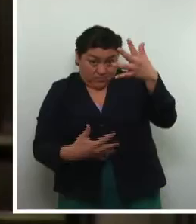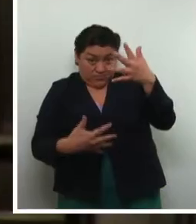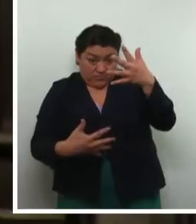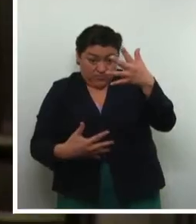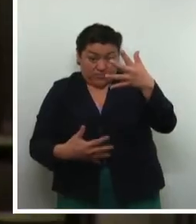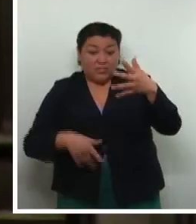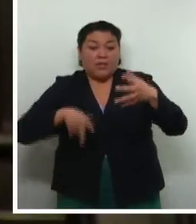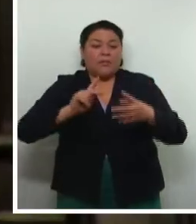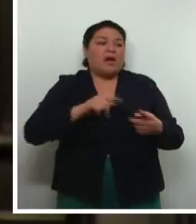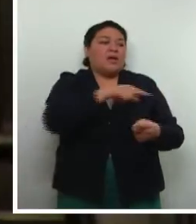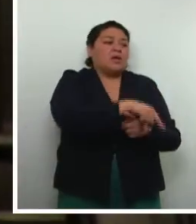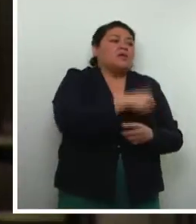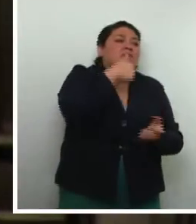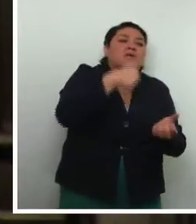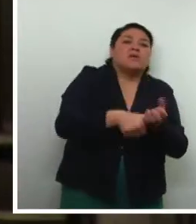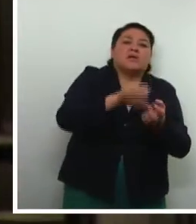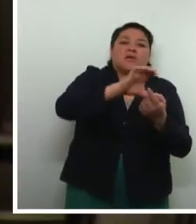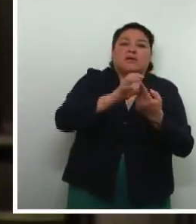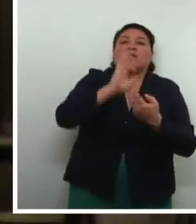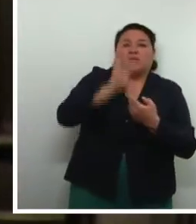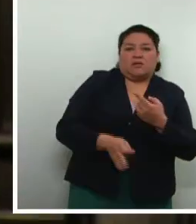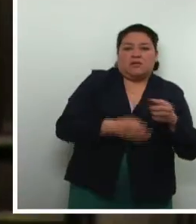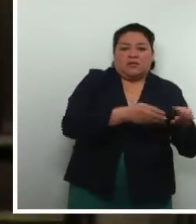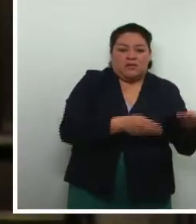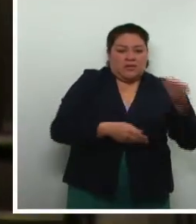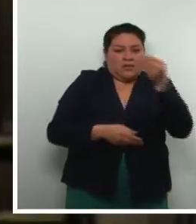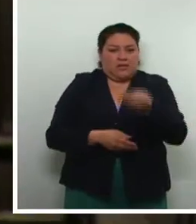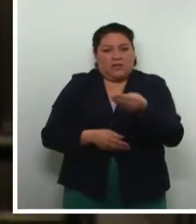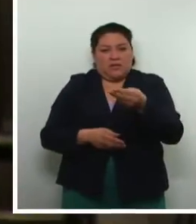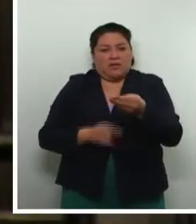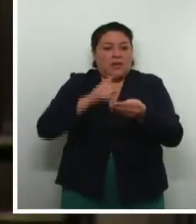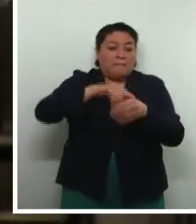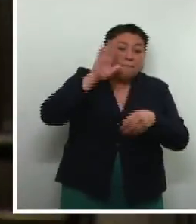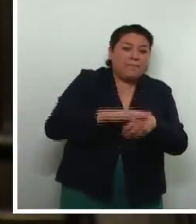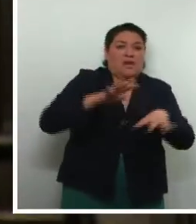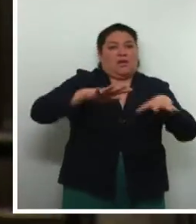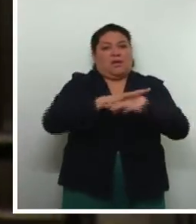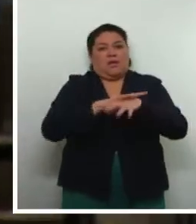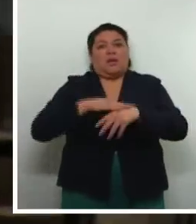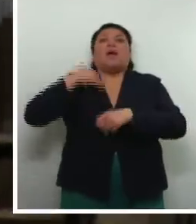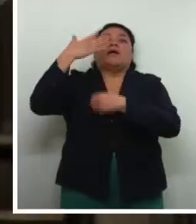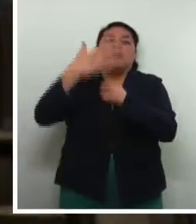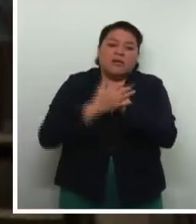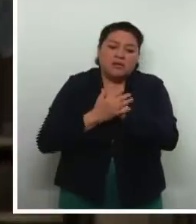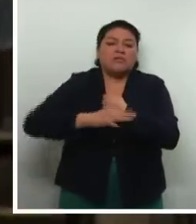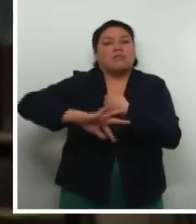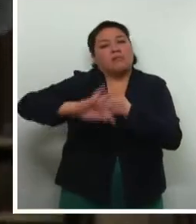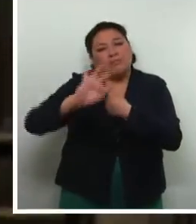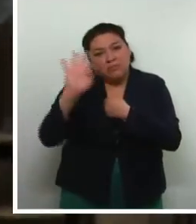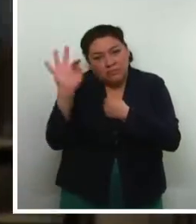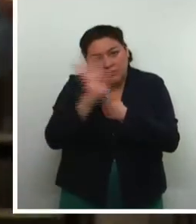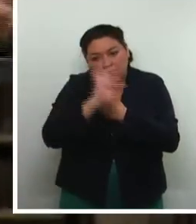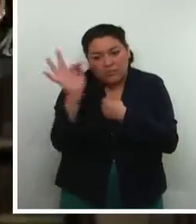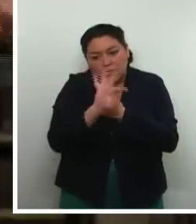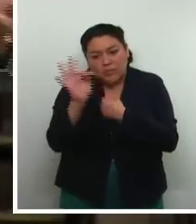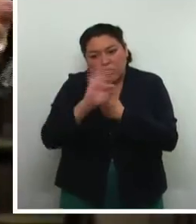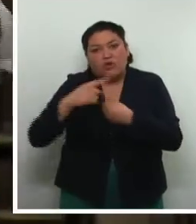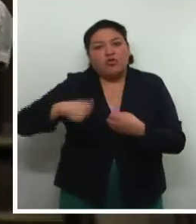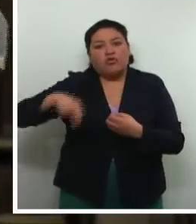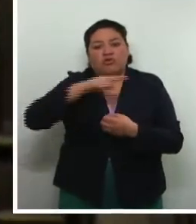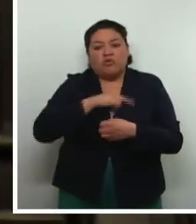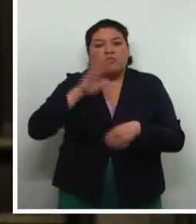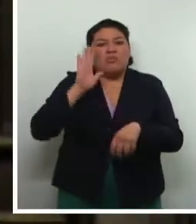es dictamen sobre dictamen. Y al ratito vamos a empezar efectivamente en una situación